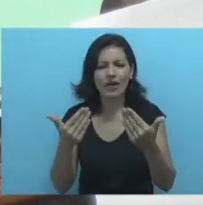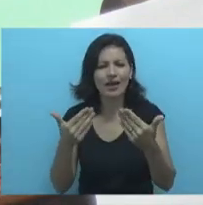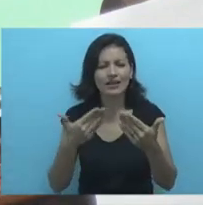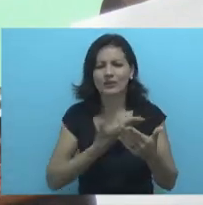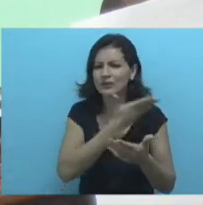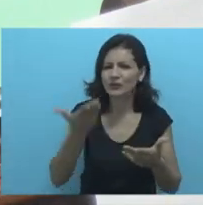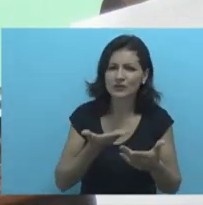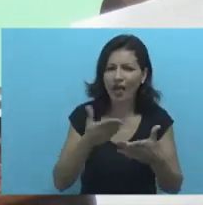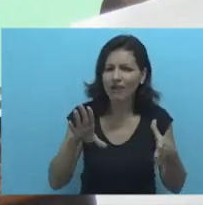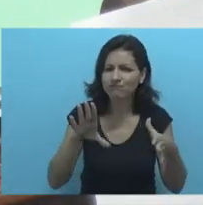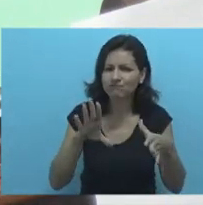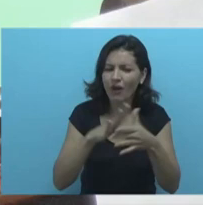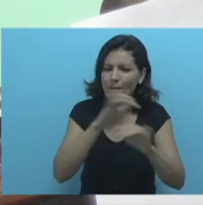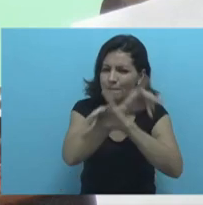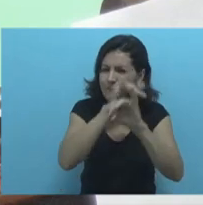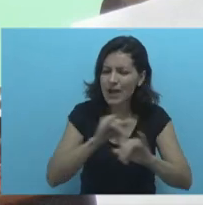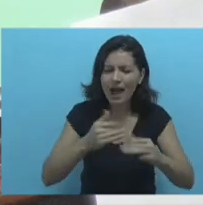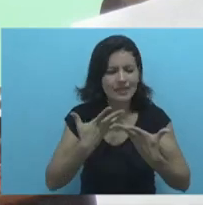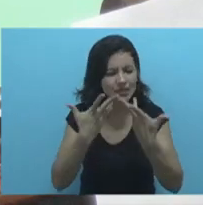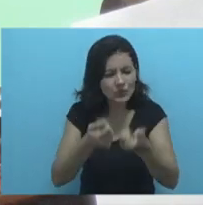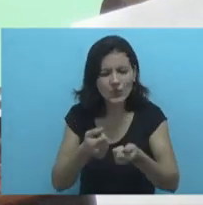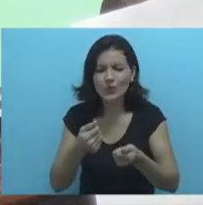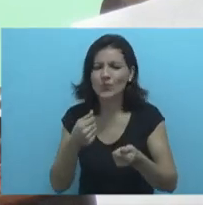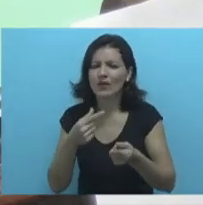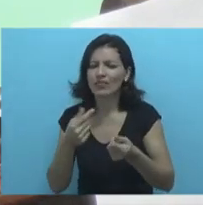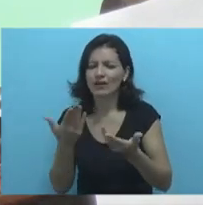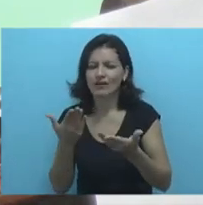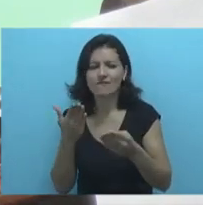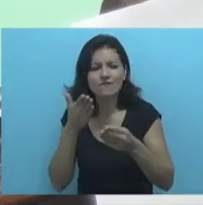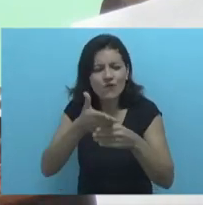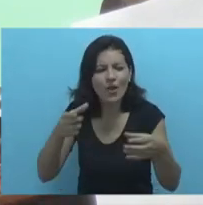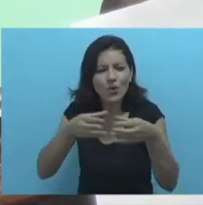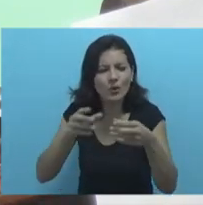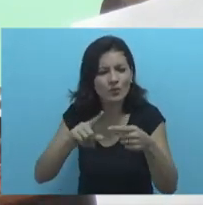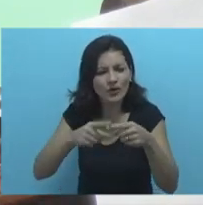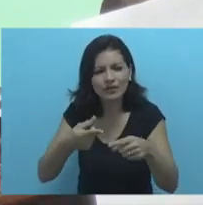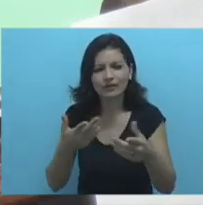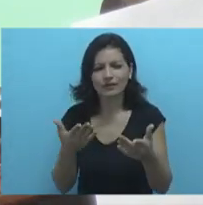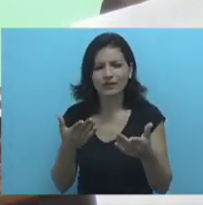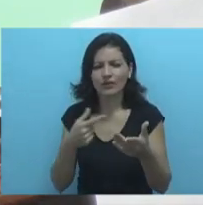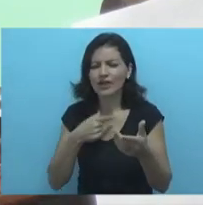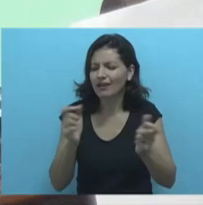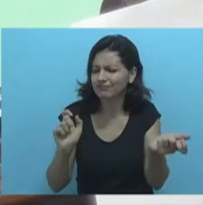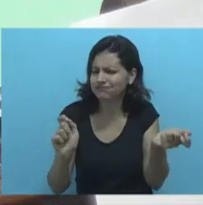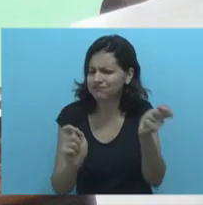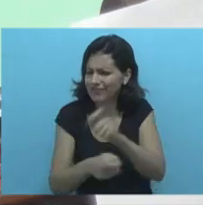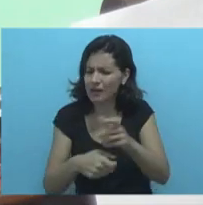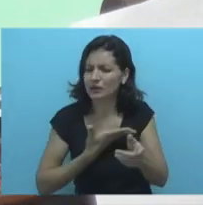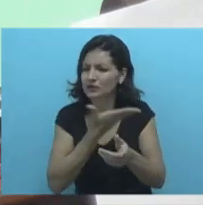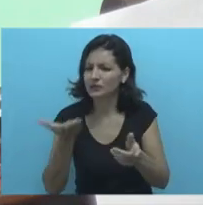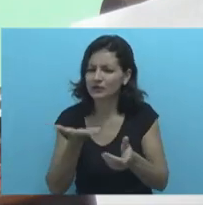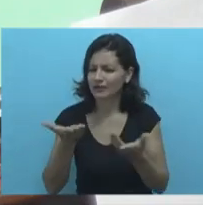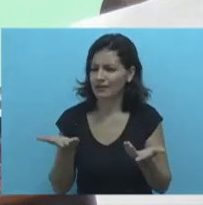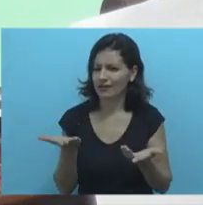sociedad más justa, más solidaria. Esa dimensión de ese militante reformista que abrazó